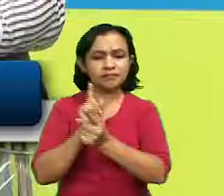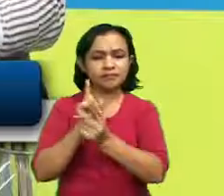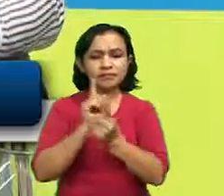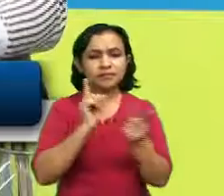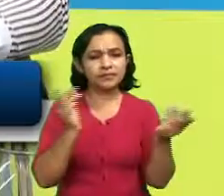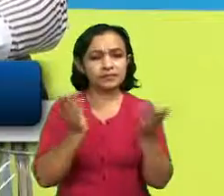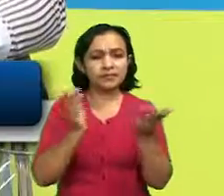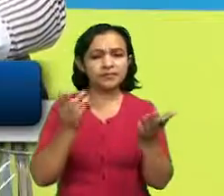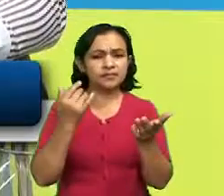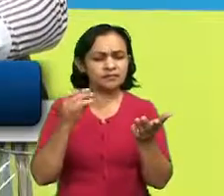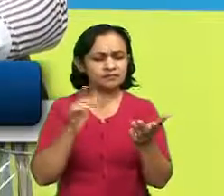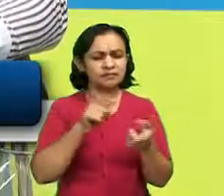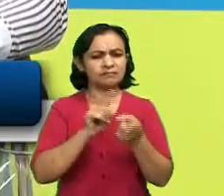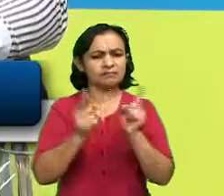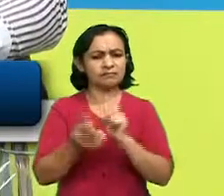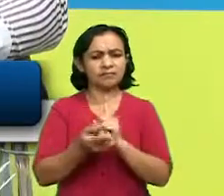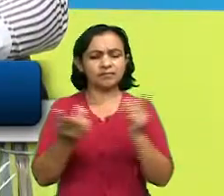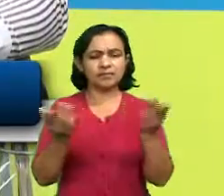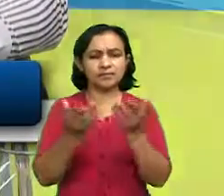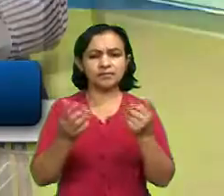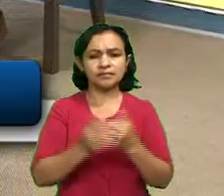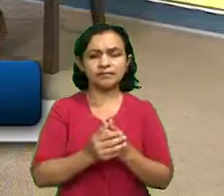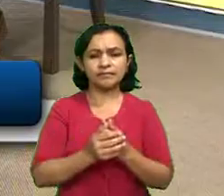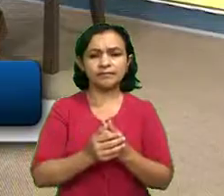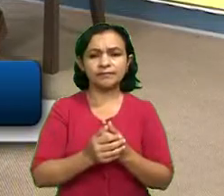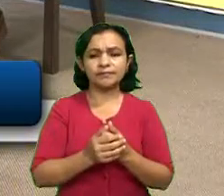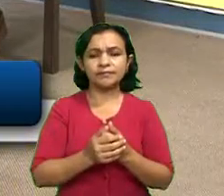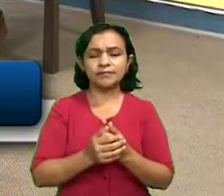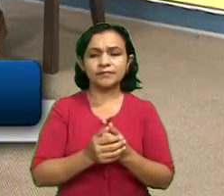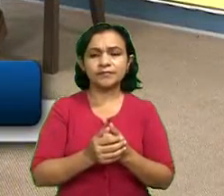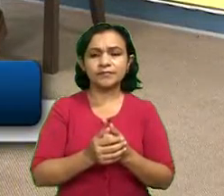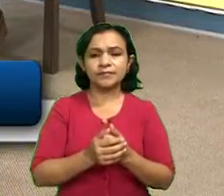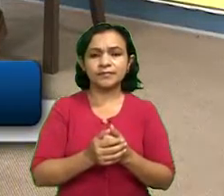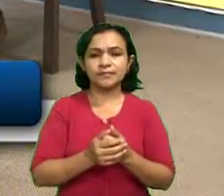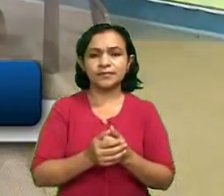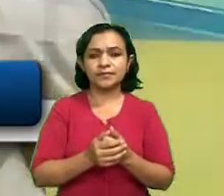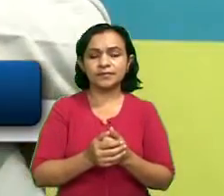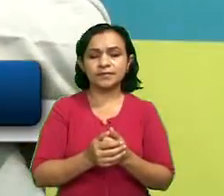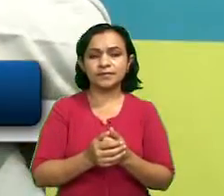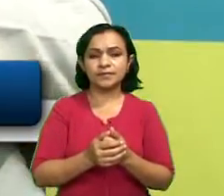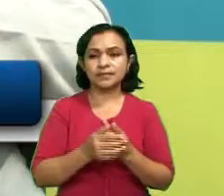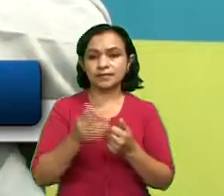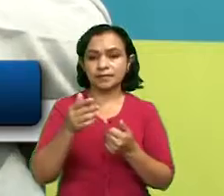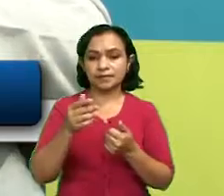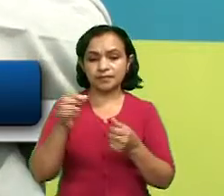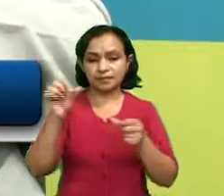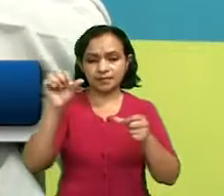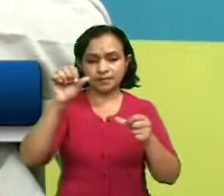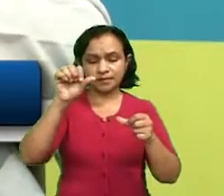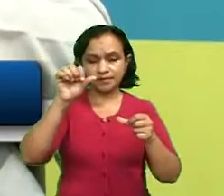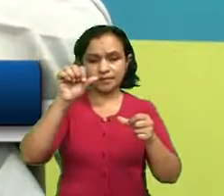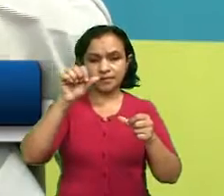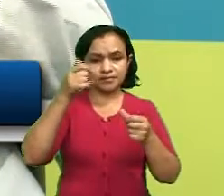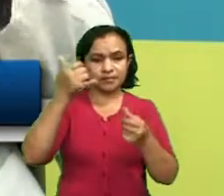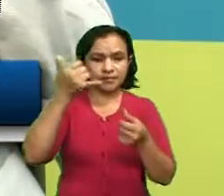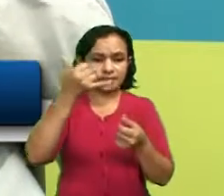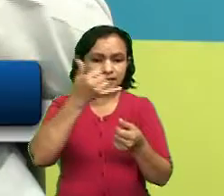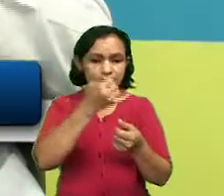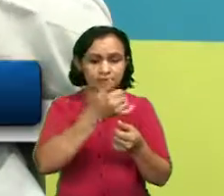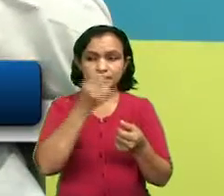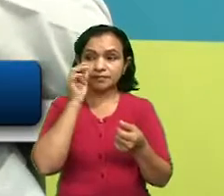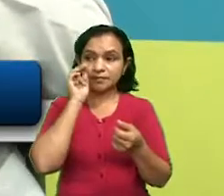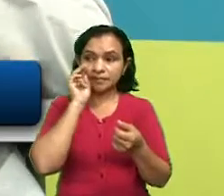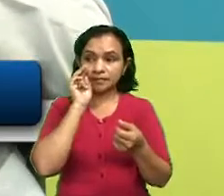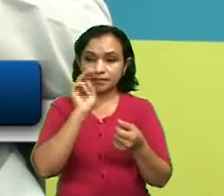identificar que sí son alterados? Bueno, una de las cosas, ¿verdad?, es si es un líquido, si es una inyección, hay que